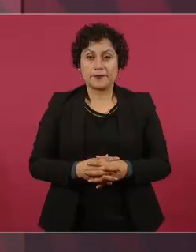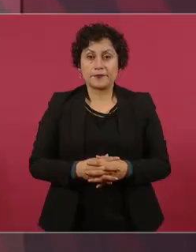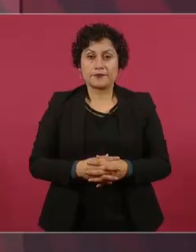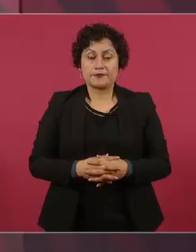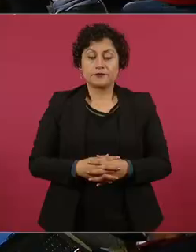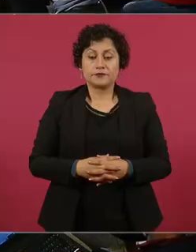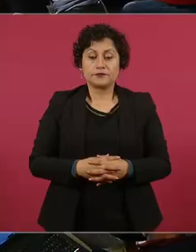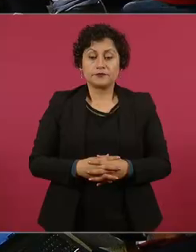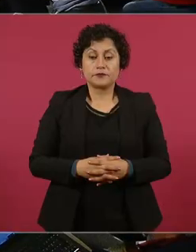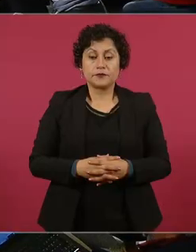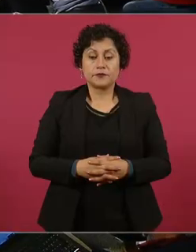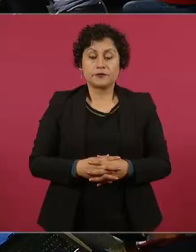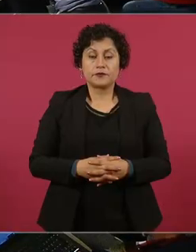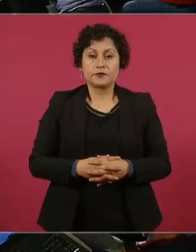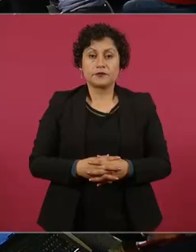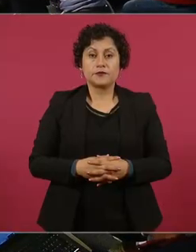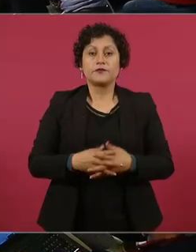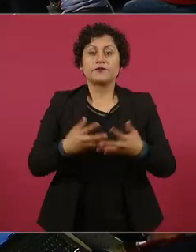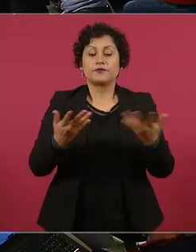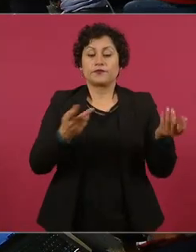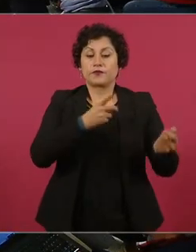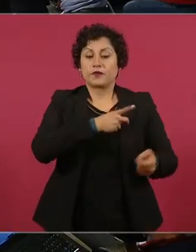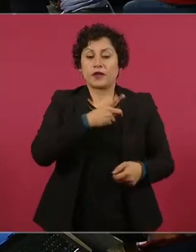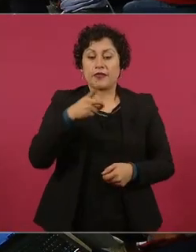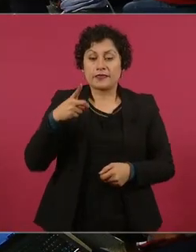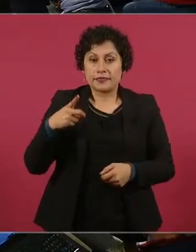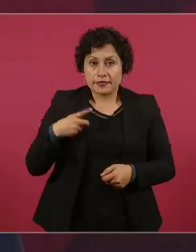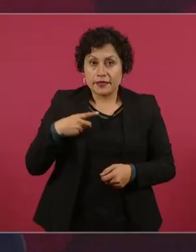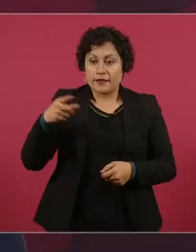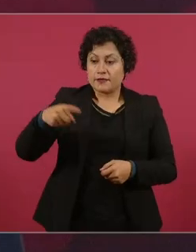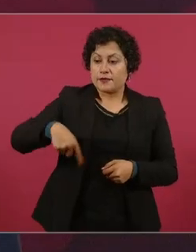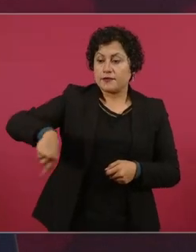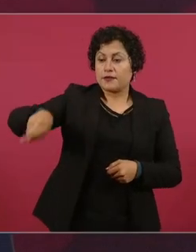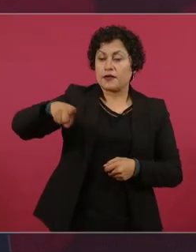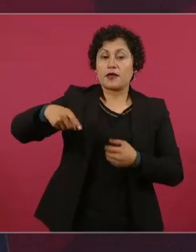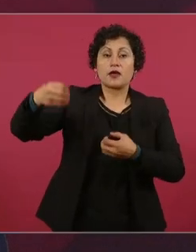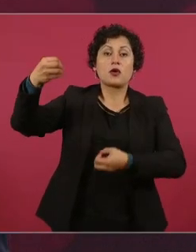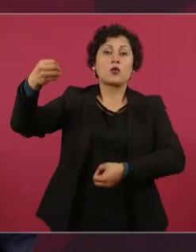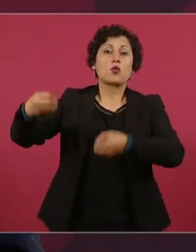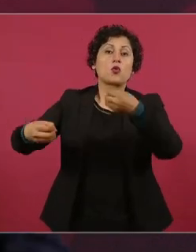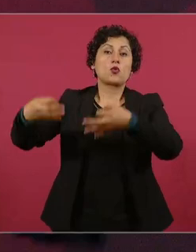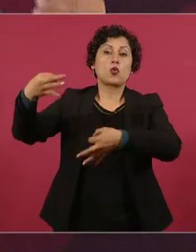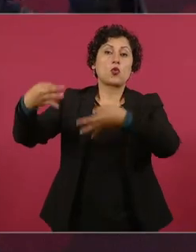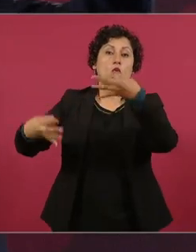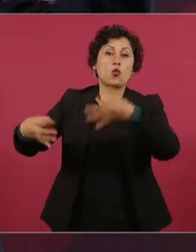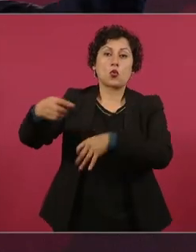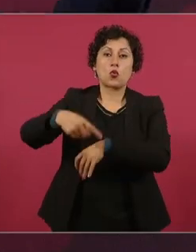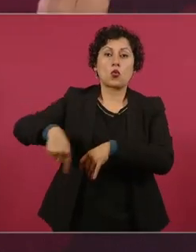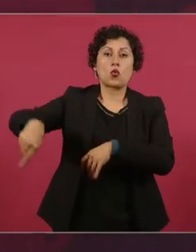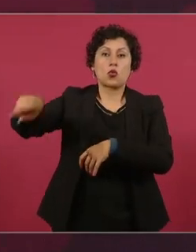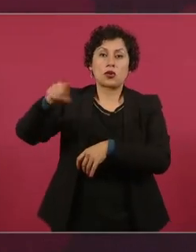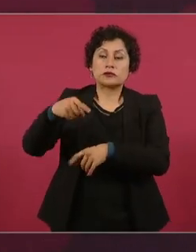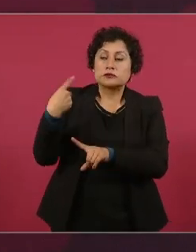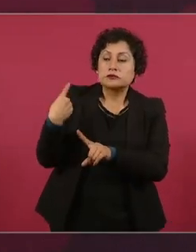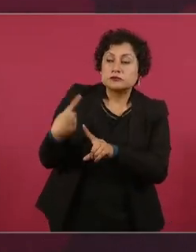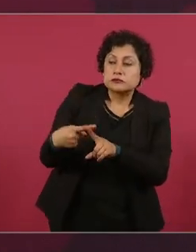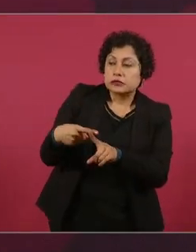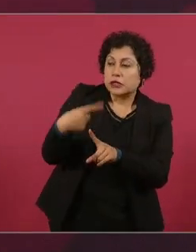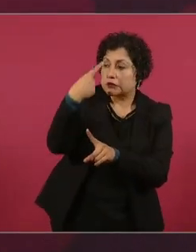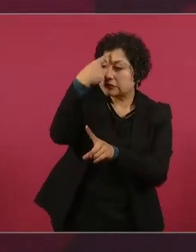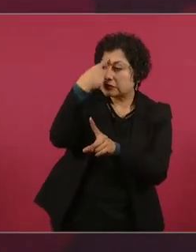se conozca a quiénes son los candidatos a jueces, desde luego cumpliendo con requisitos,